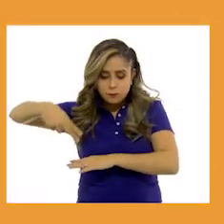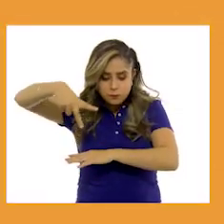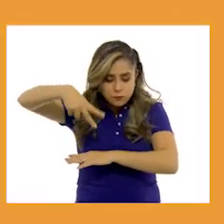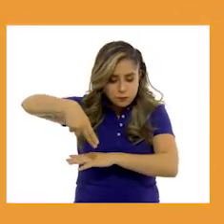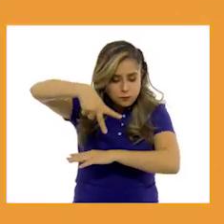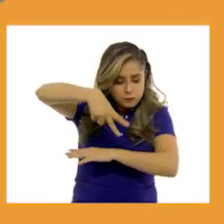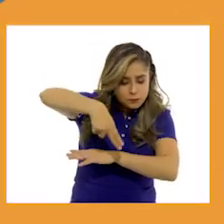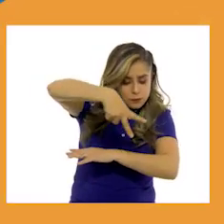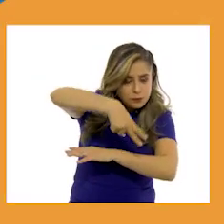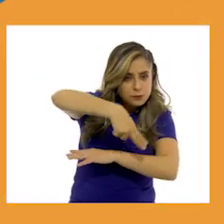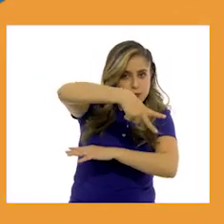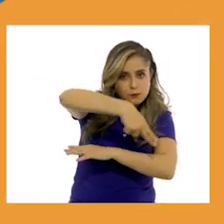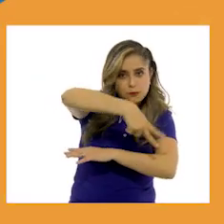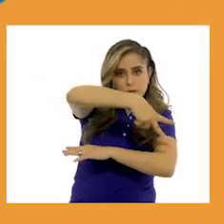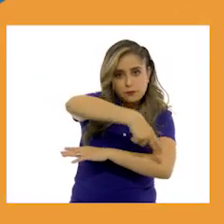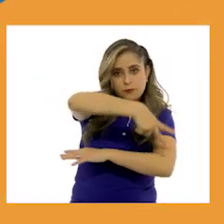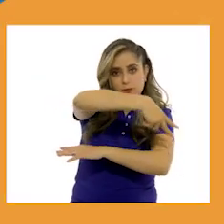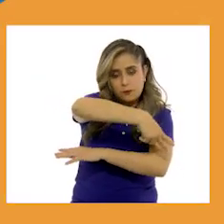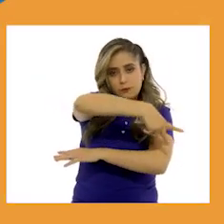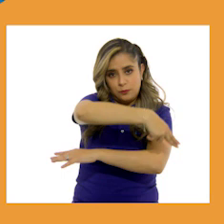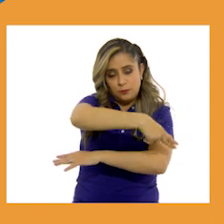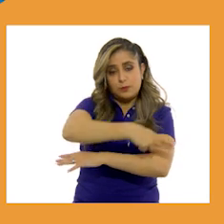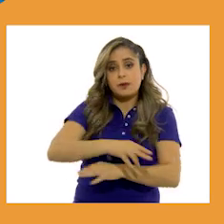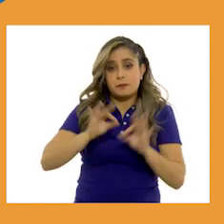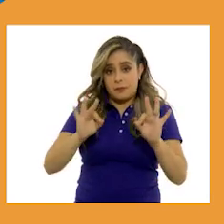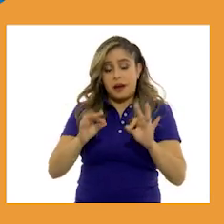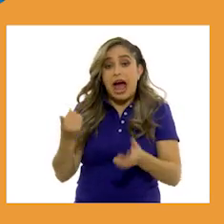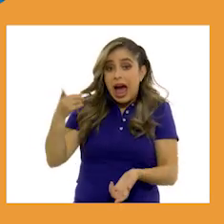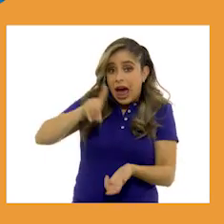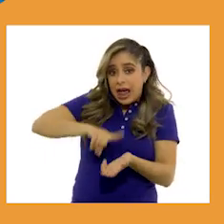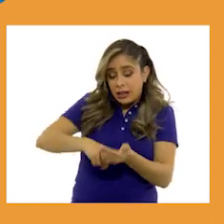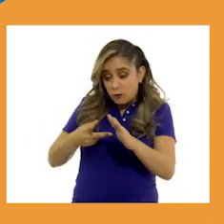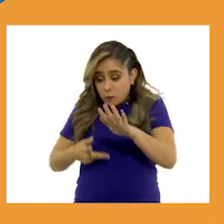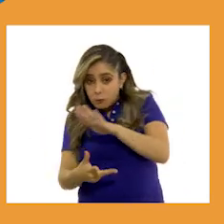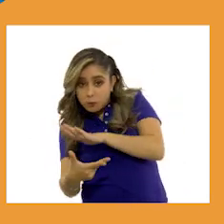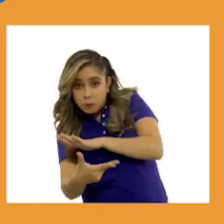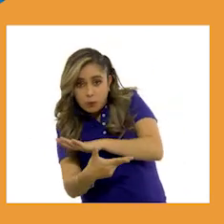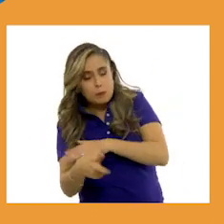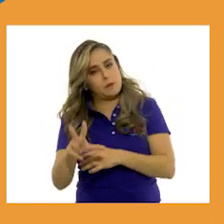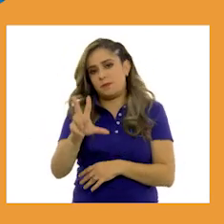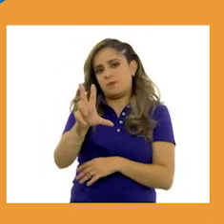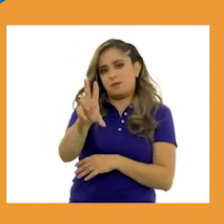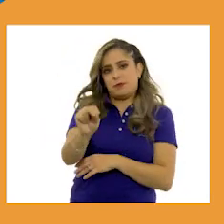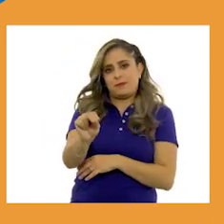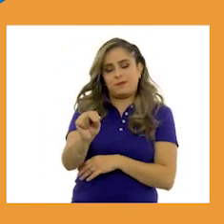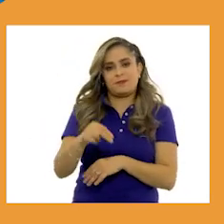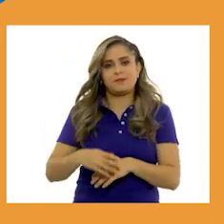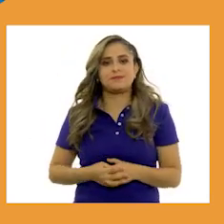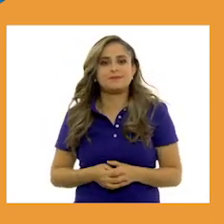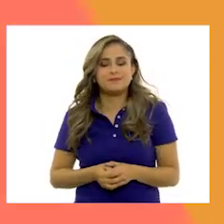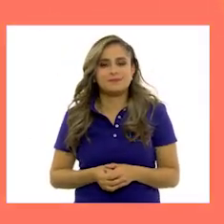marcaste. Asegúrate de cortar por fuera de la playera. No introduzcas las tijeras en ella.